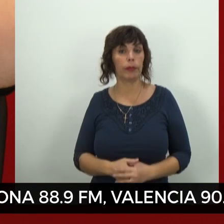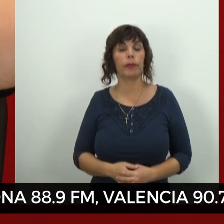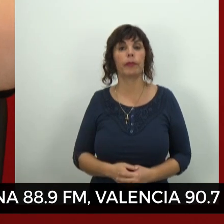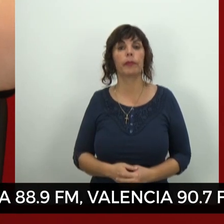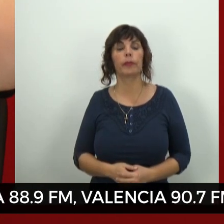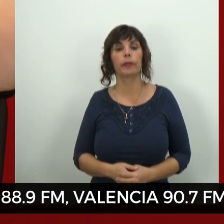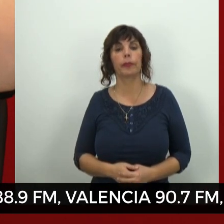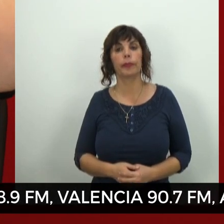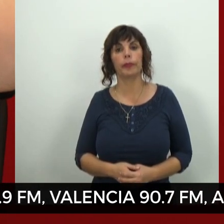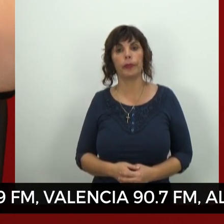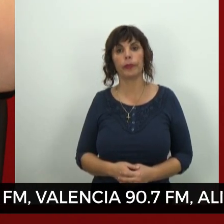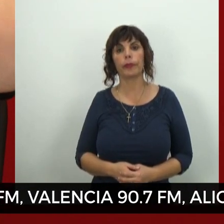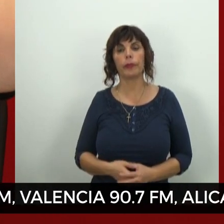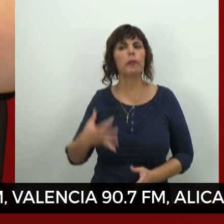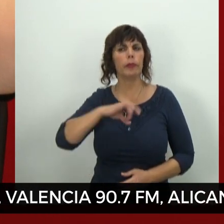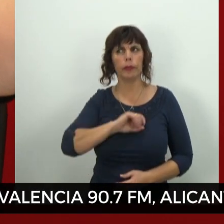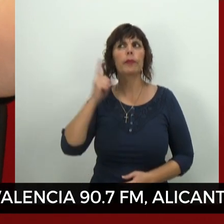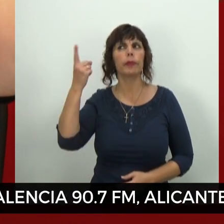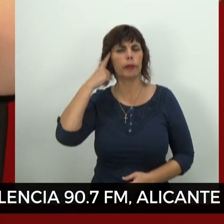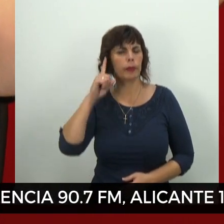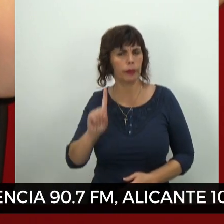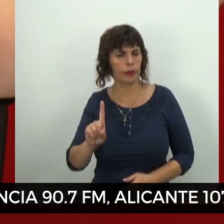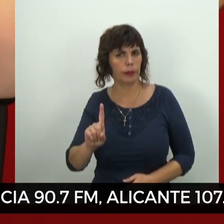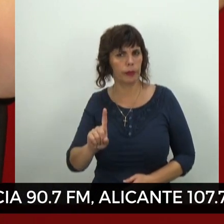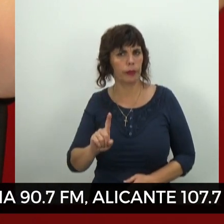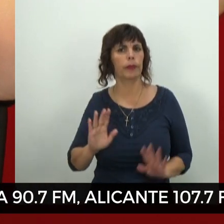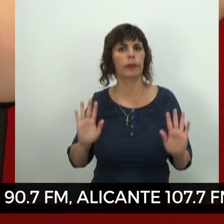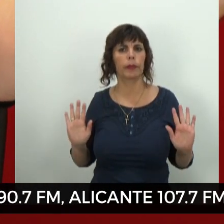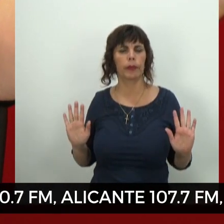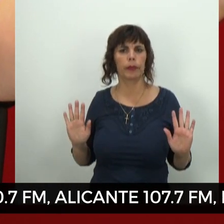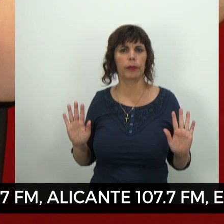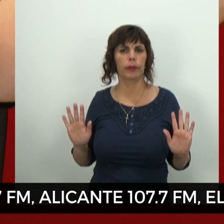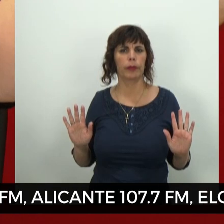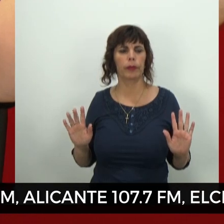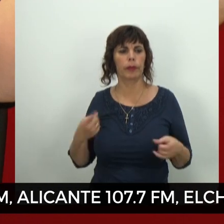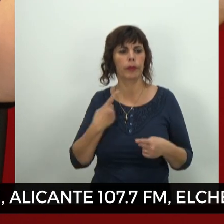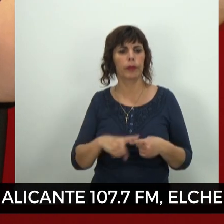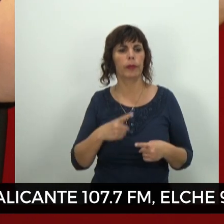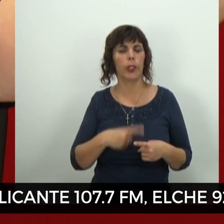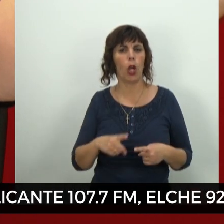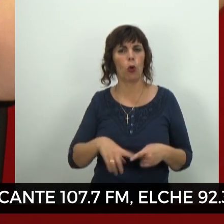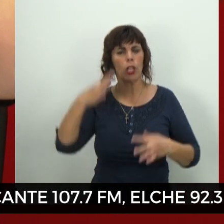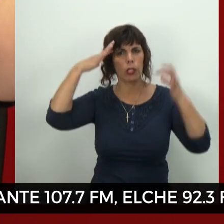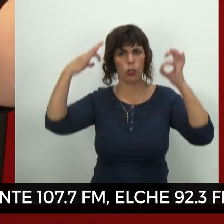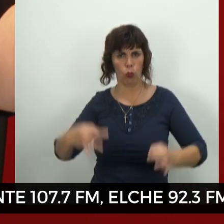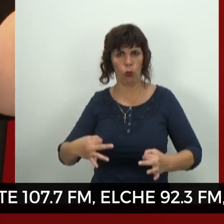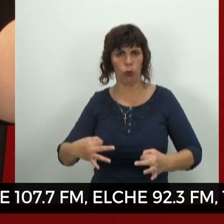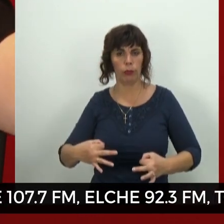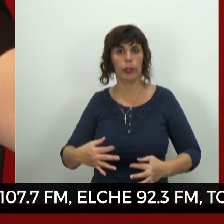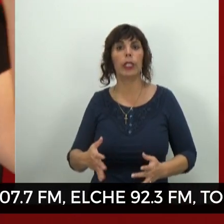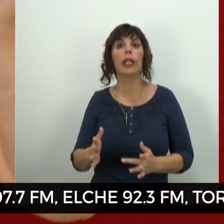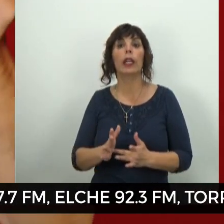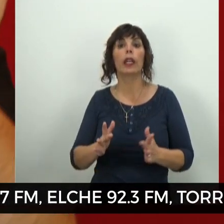en el Señor. Pero una cosa está absolutamente seguro, que